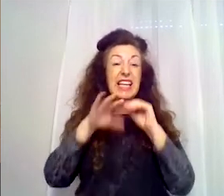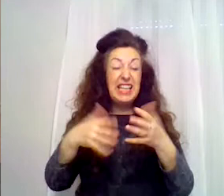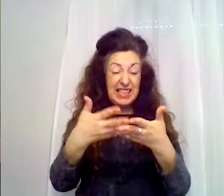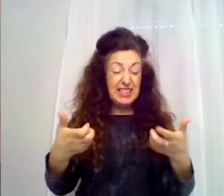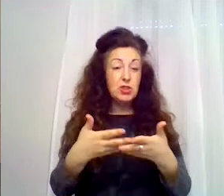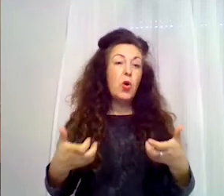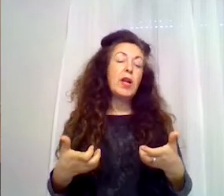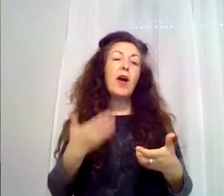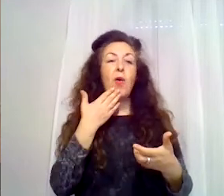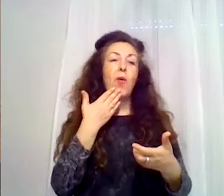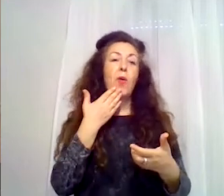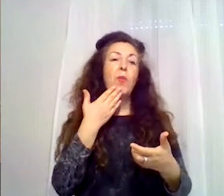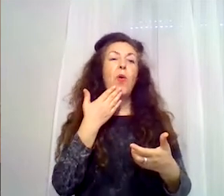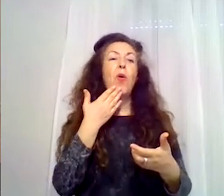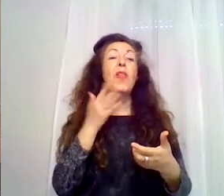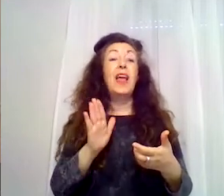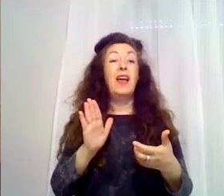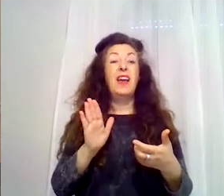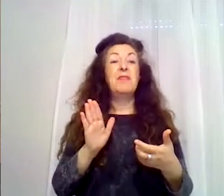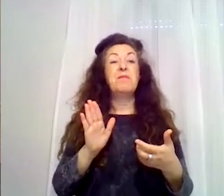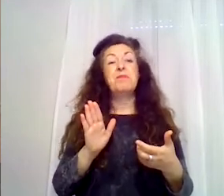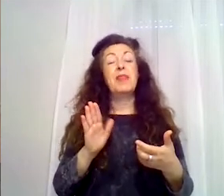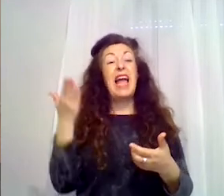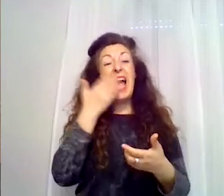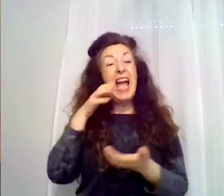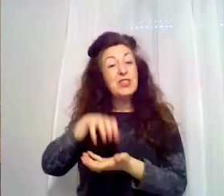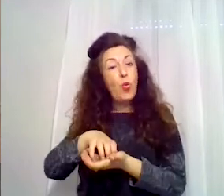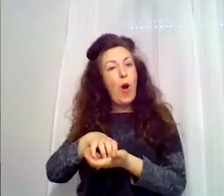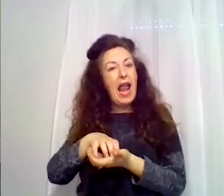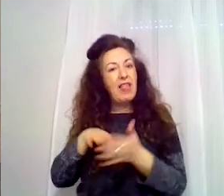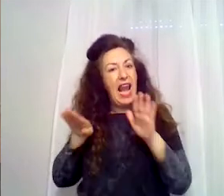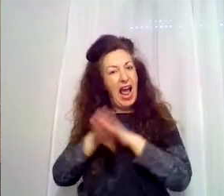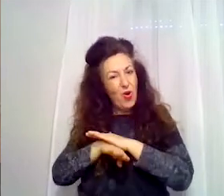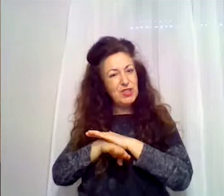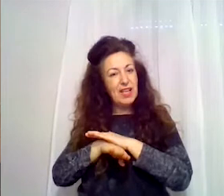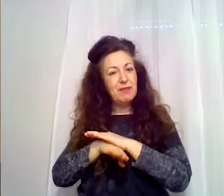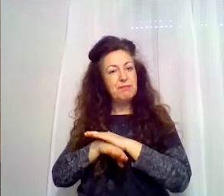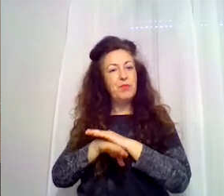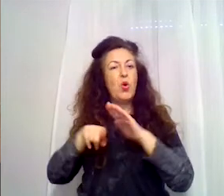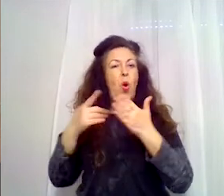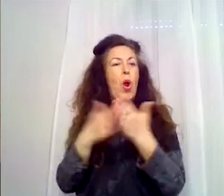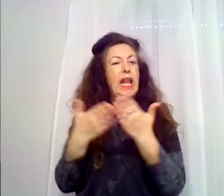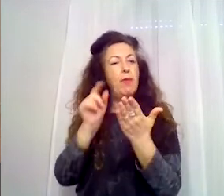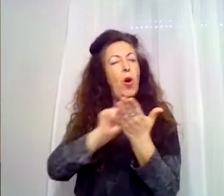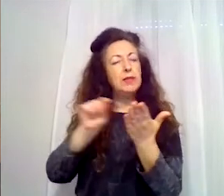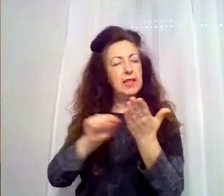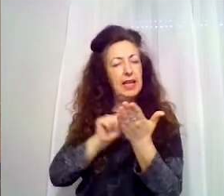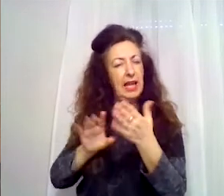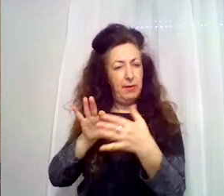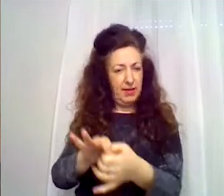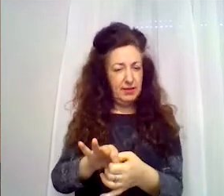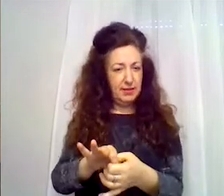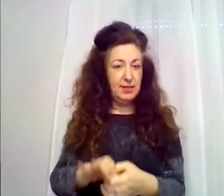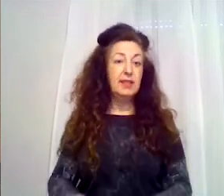que diríamos la moral católica consideraba injustificables, pero que sin embargo están a la orden del día. El famoso fin justifica los